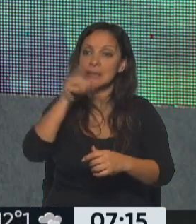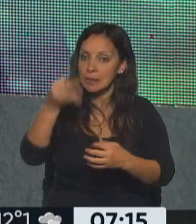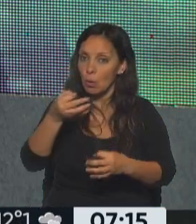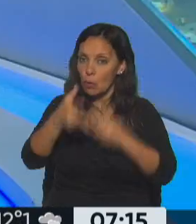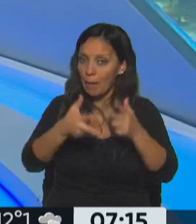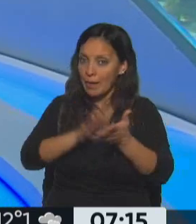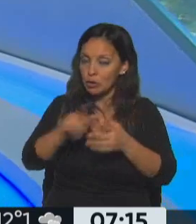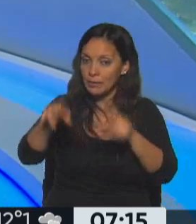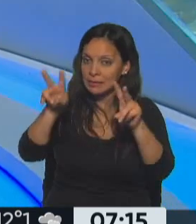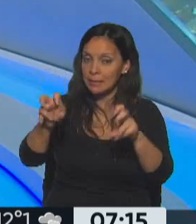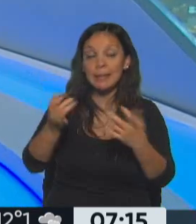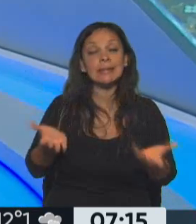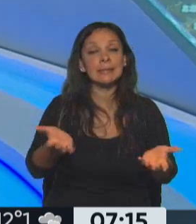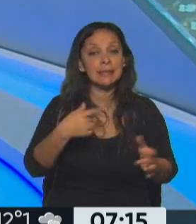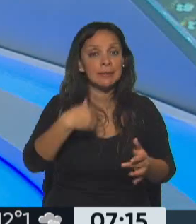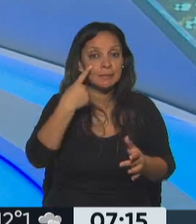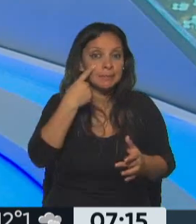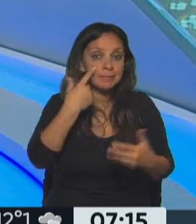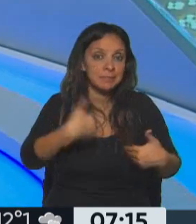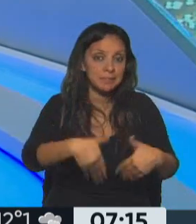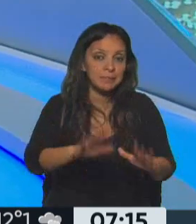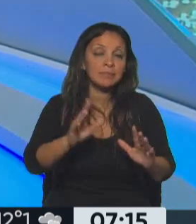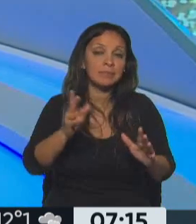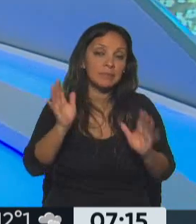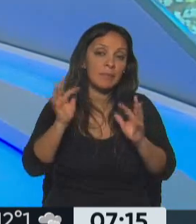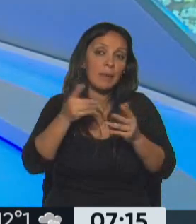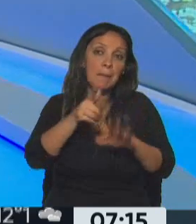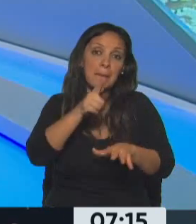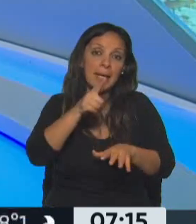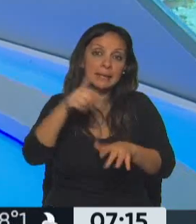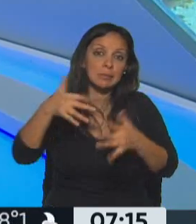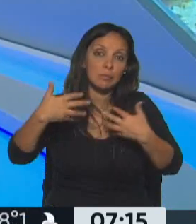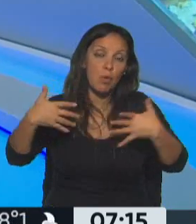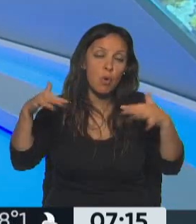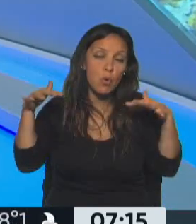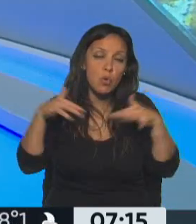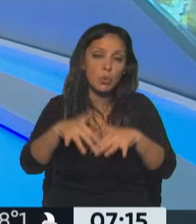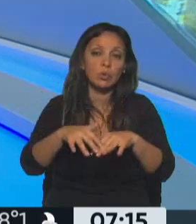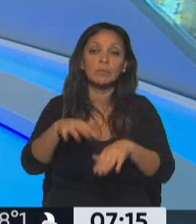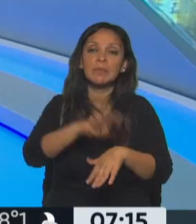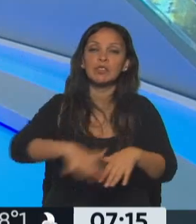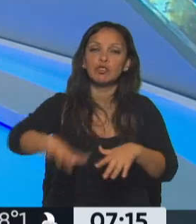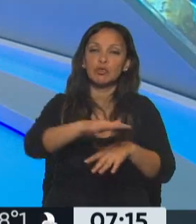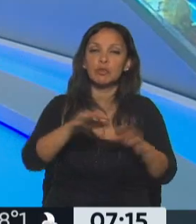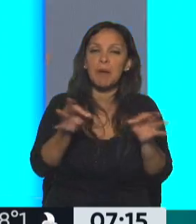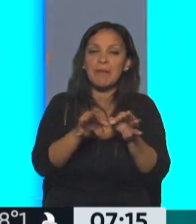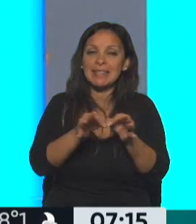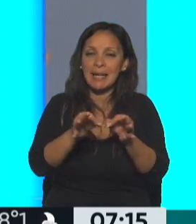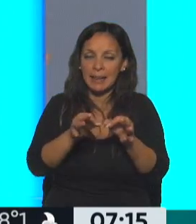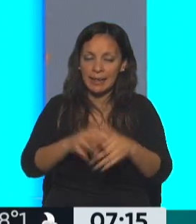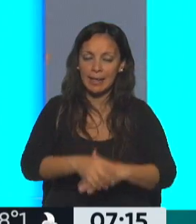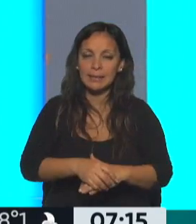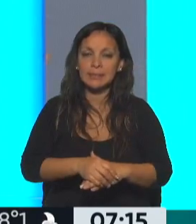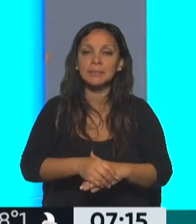Bueno, esa es la expectativa. Un acto multitudinario promete la CGT para hoy en el distrito de Malvinas Argentinas. La CGT que